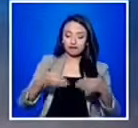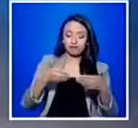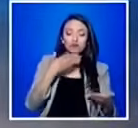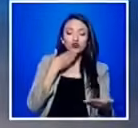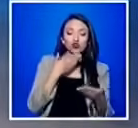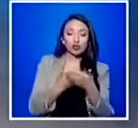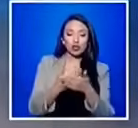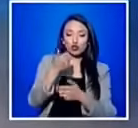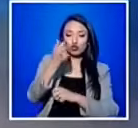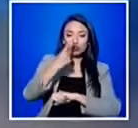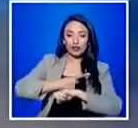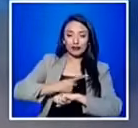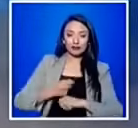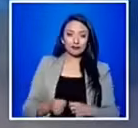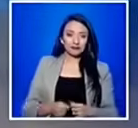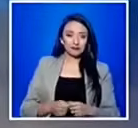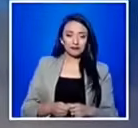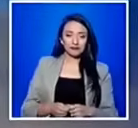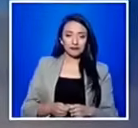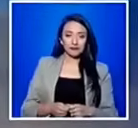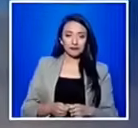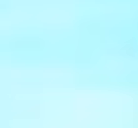por su información. Un buen día para todos.